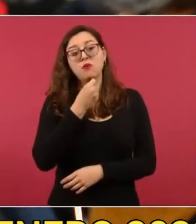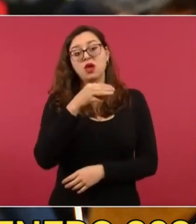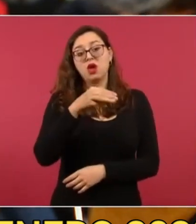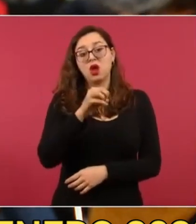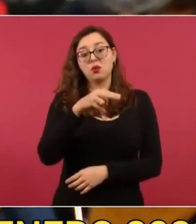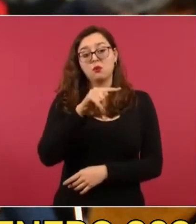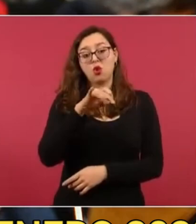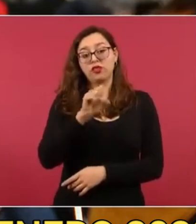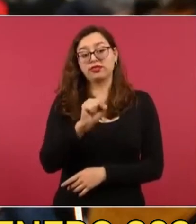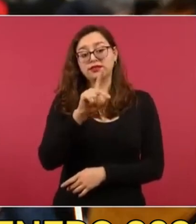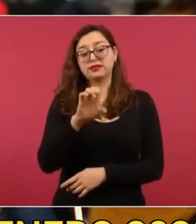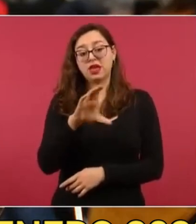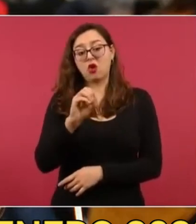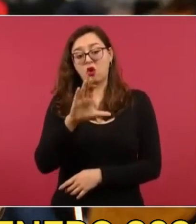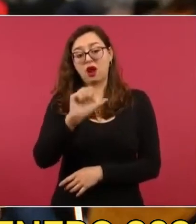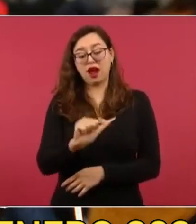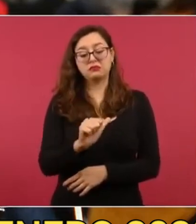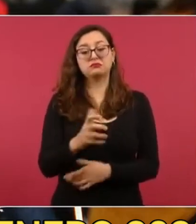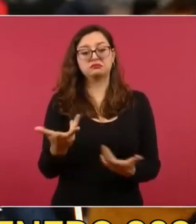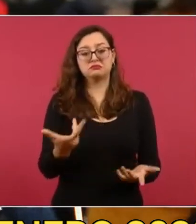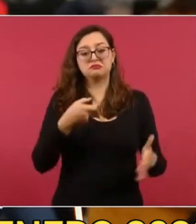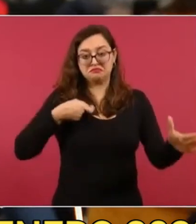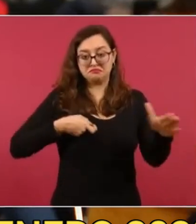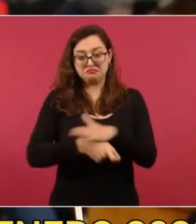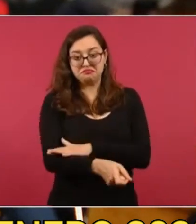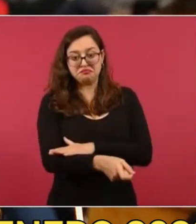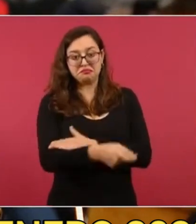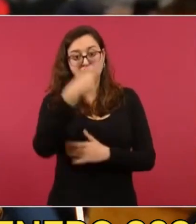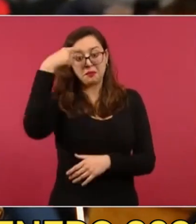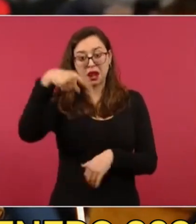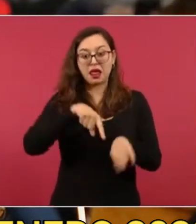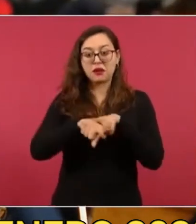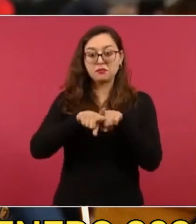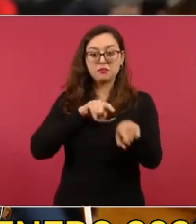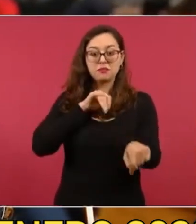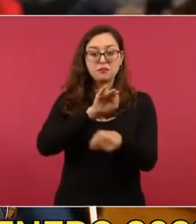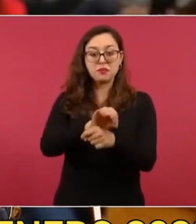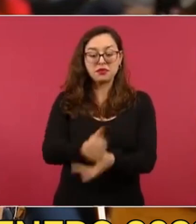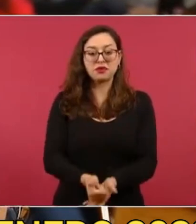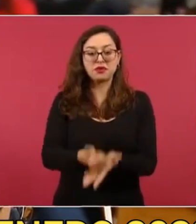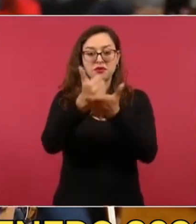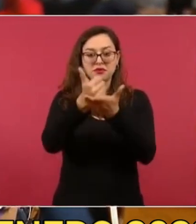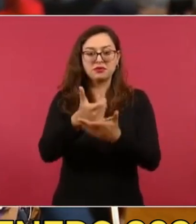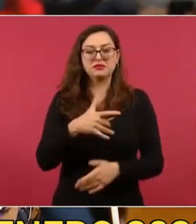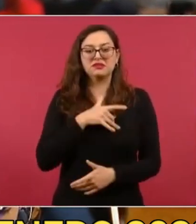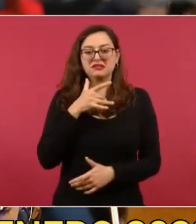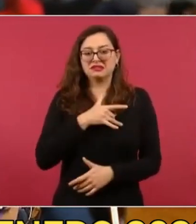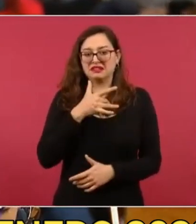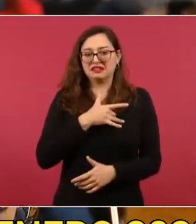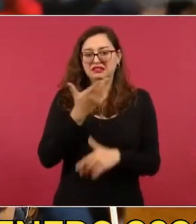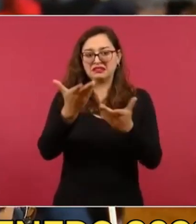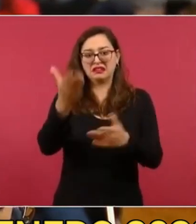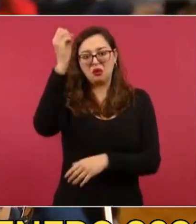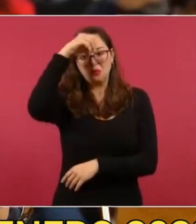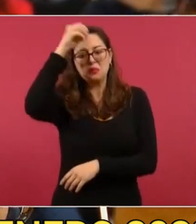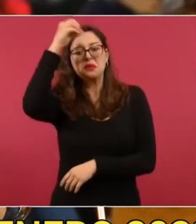poder proceder con la situación de su hermano. Entonces, ¿qué opina usted de que pues, el estado